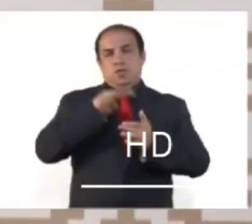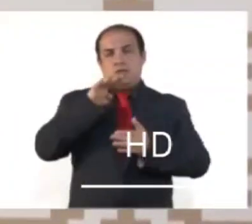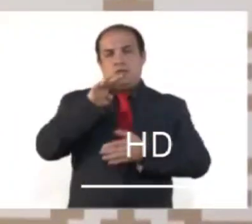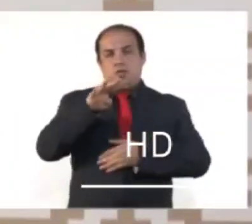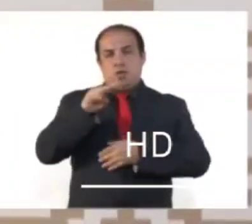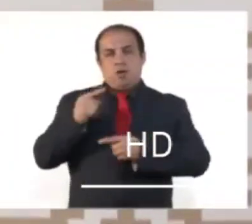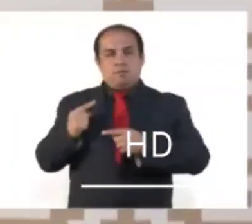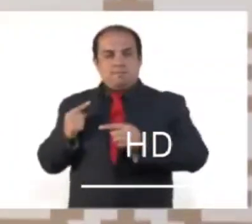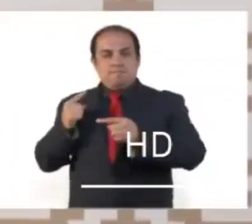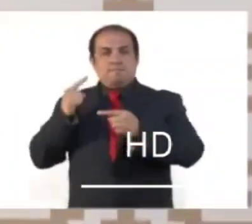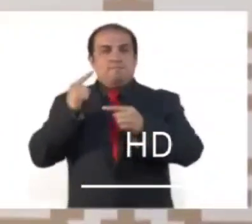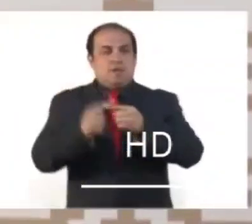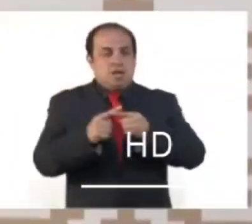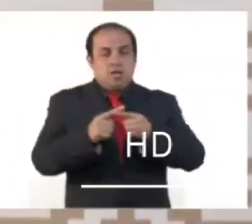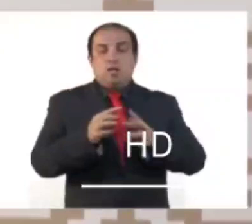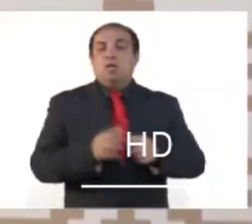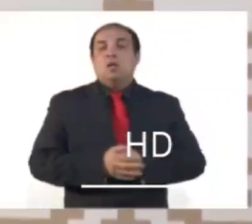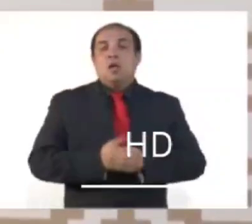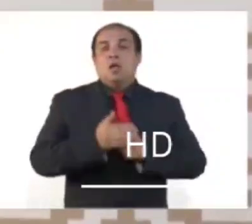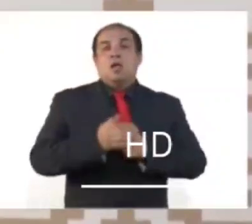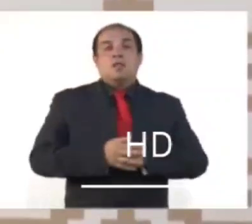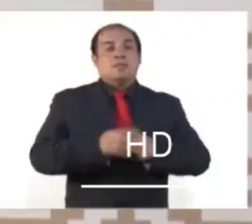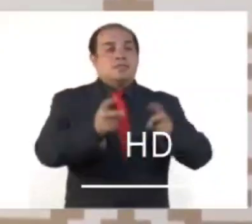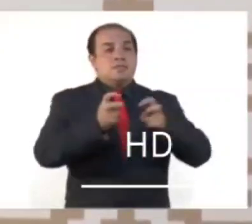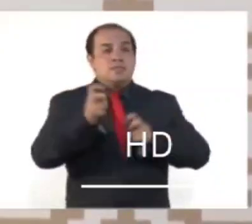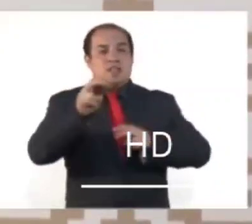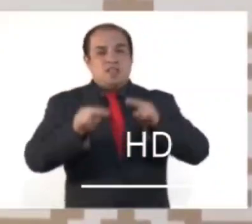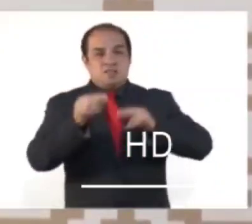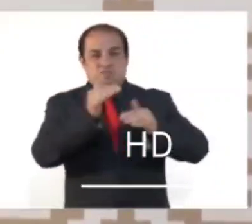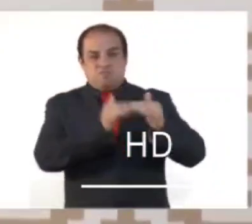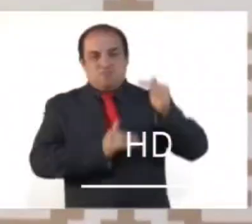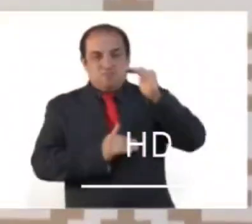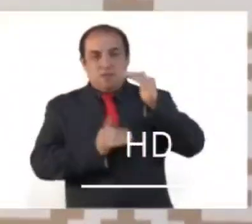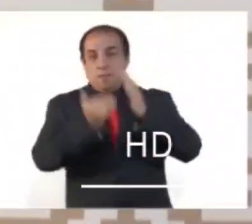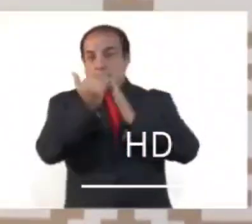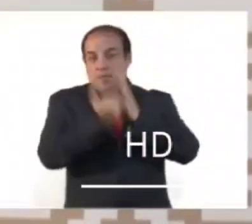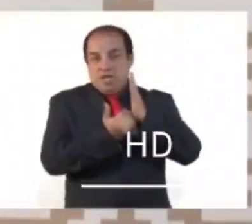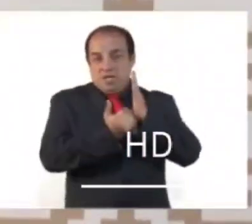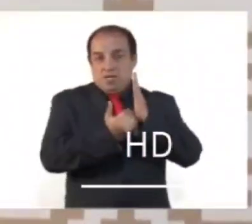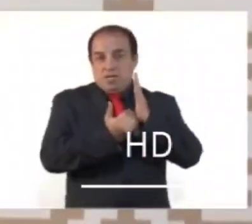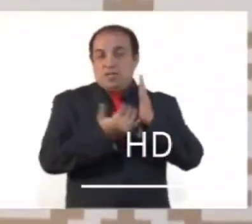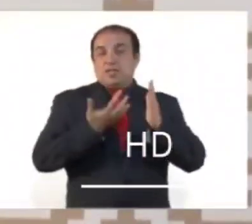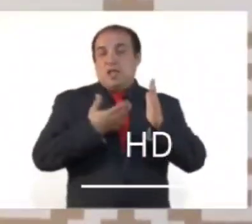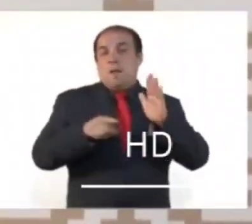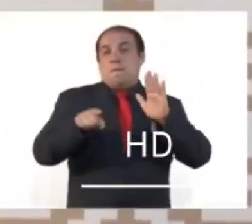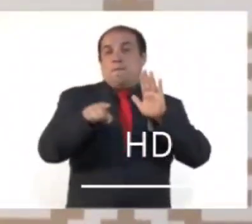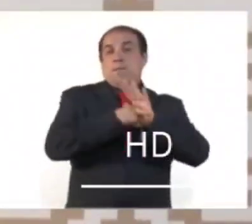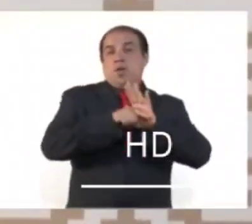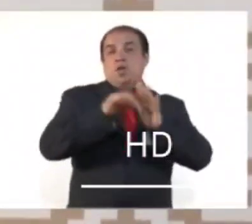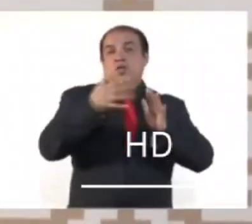2023 disminuyeron los delitos de alto impacto en un menos